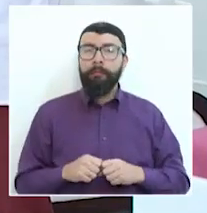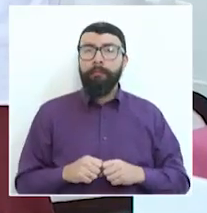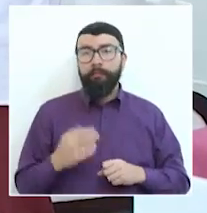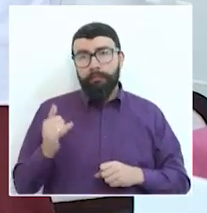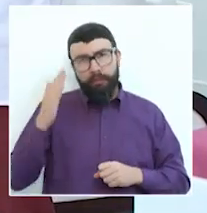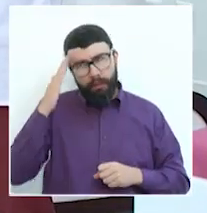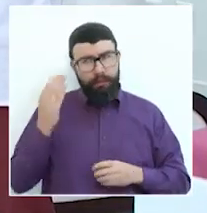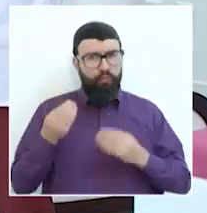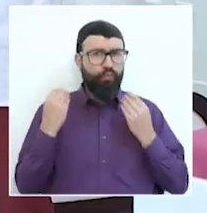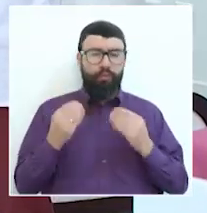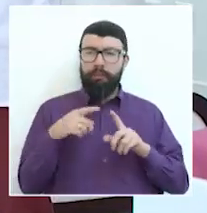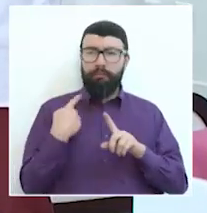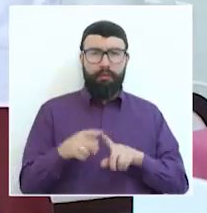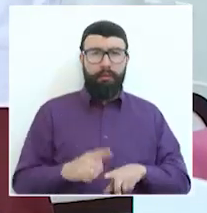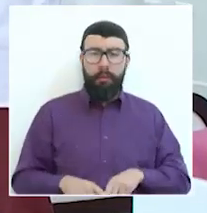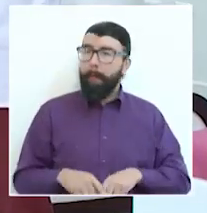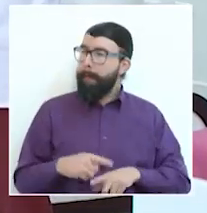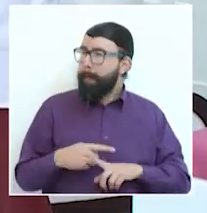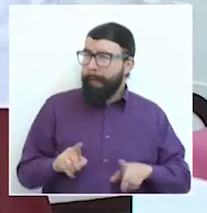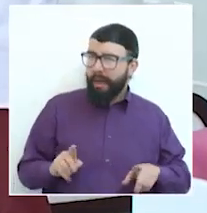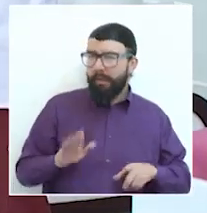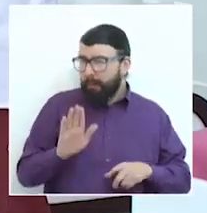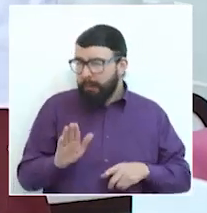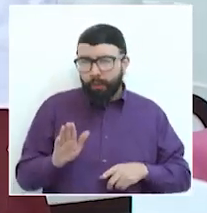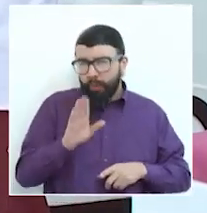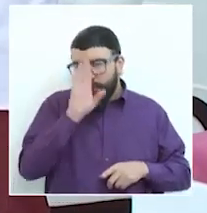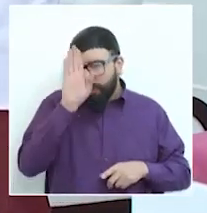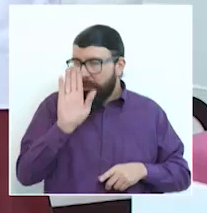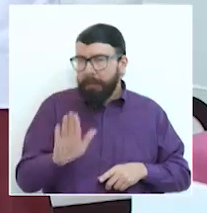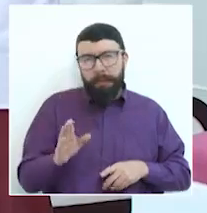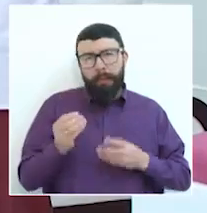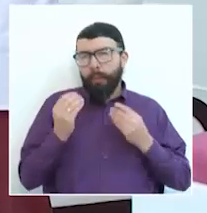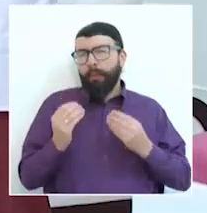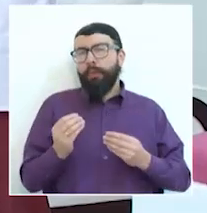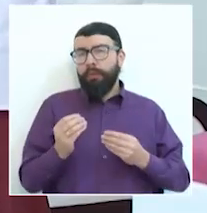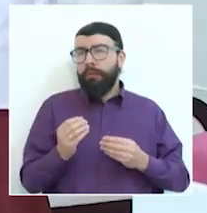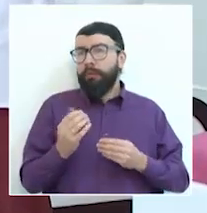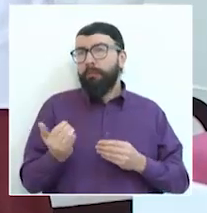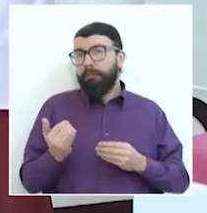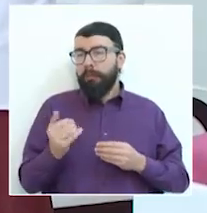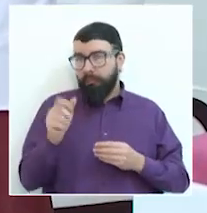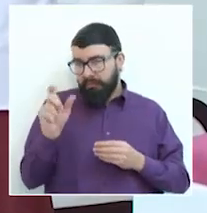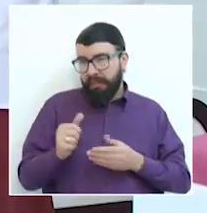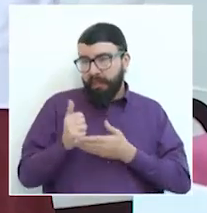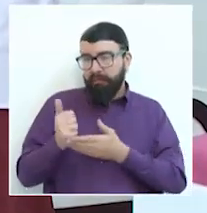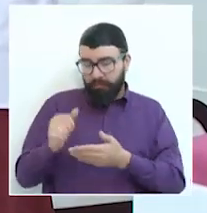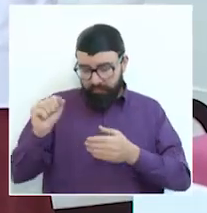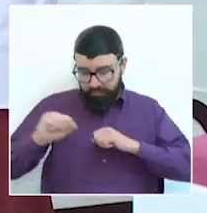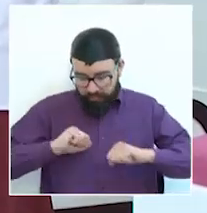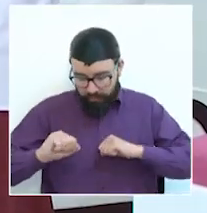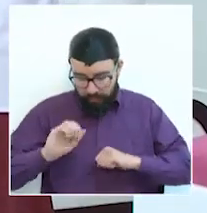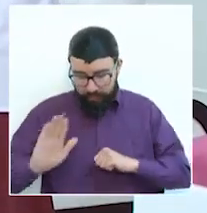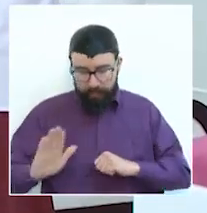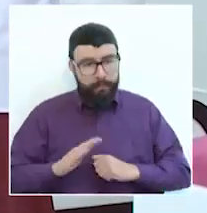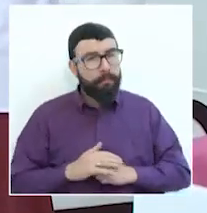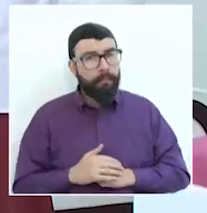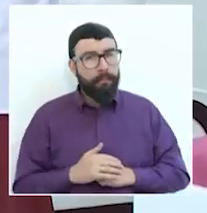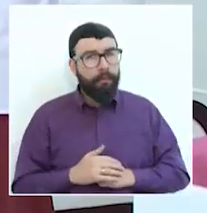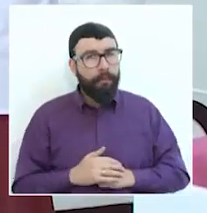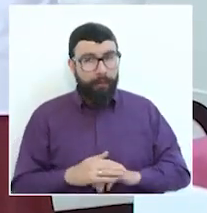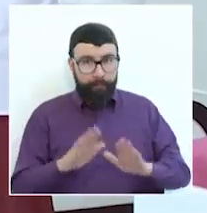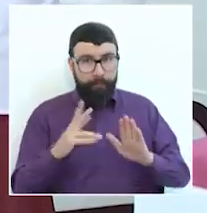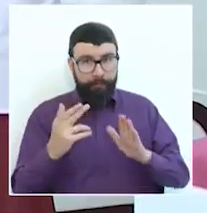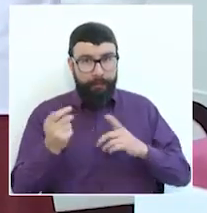muchísimos más, ¿cierto? Pero estos son como los más básicos para el paciente. Entonces, vamos a ir hasta el